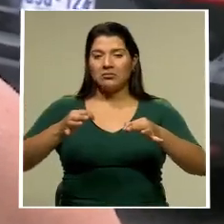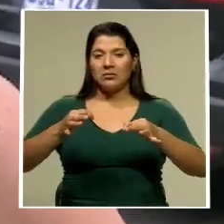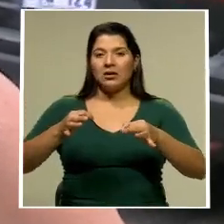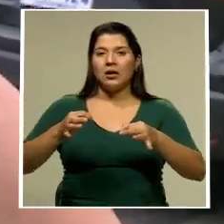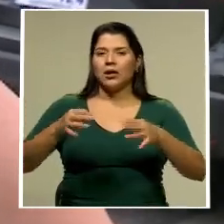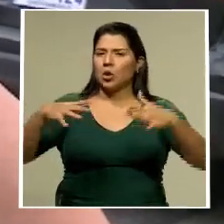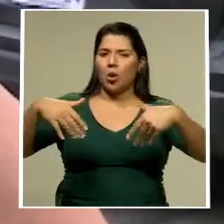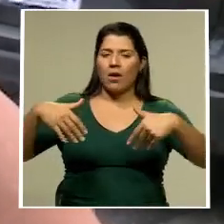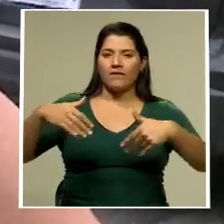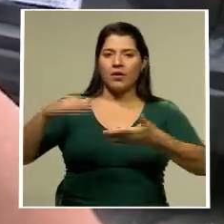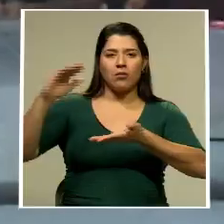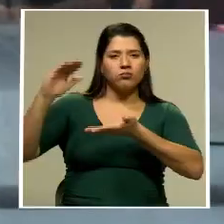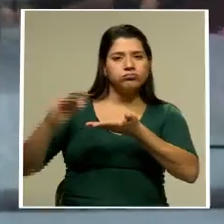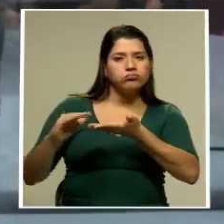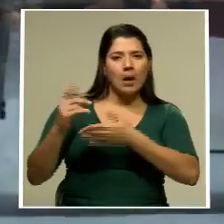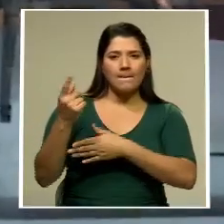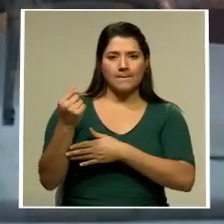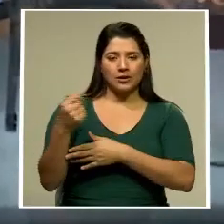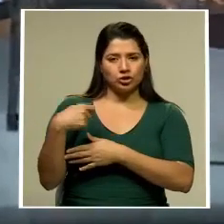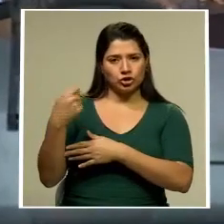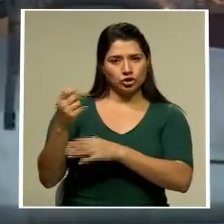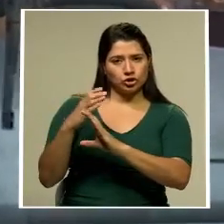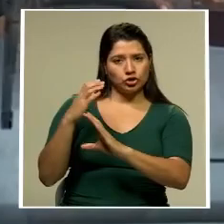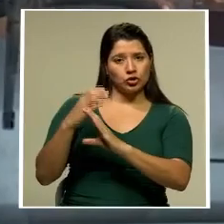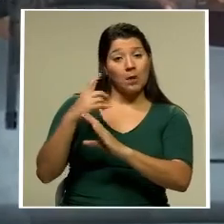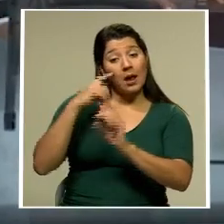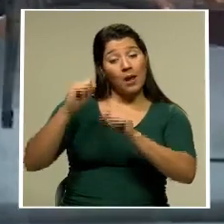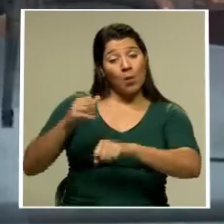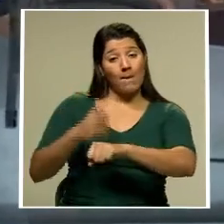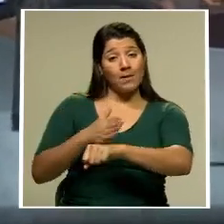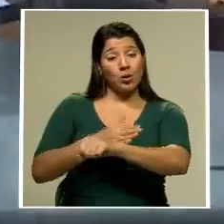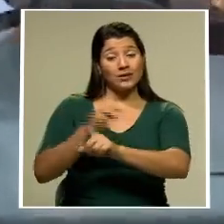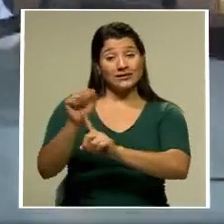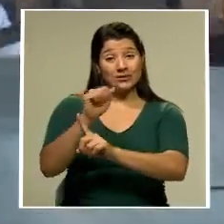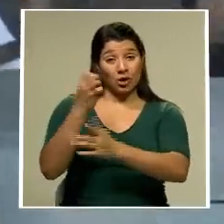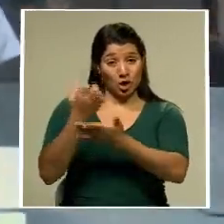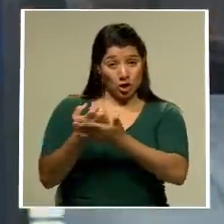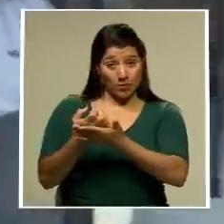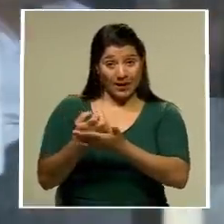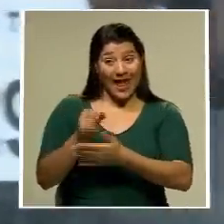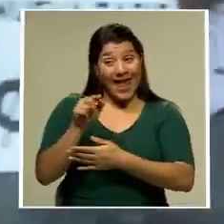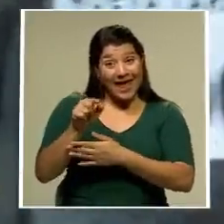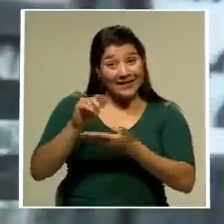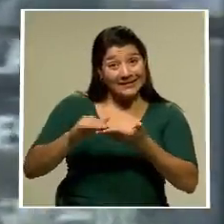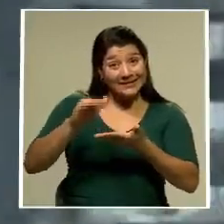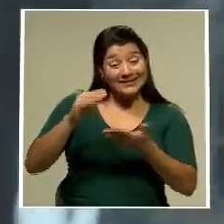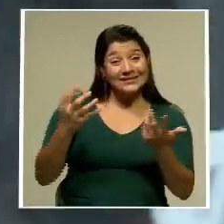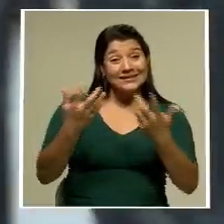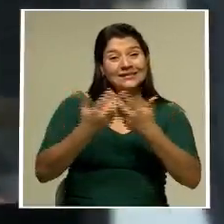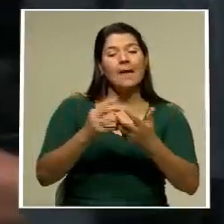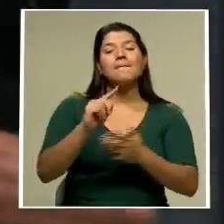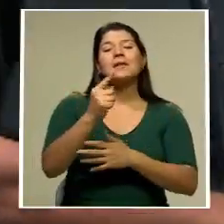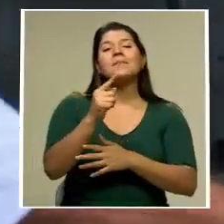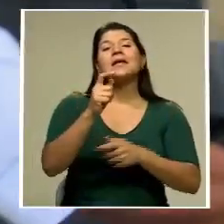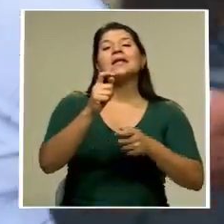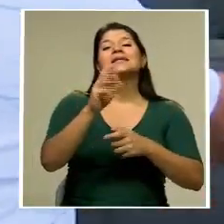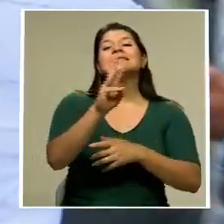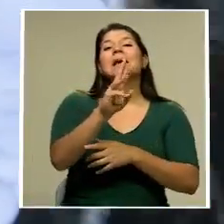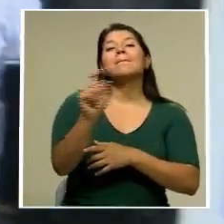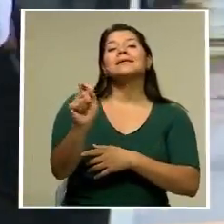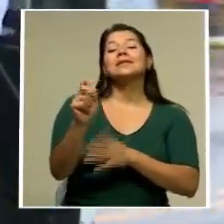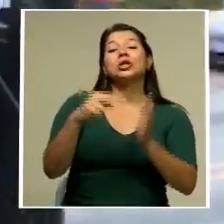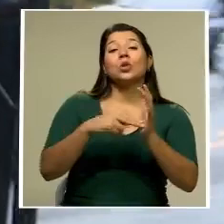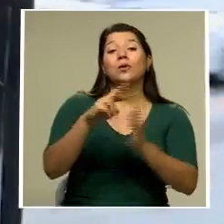ese tiempo para que se puedan recuperar. Este aumento correspondía al primer semestre de 2021 y se mantendrá hasta